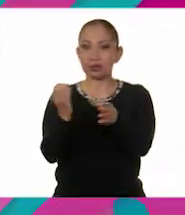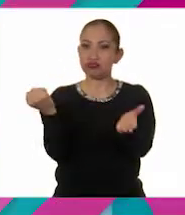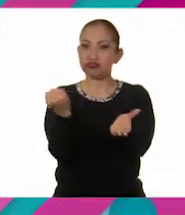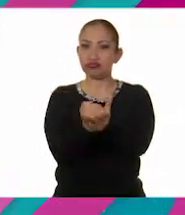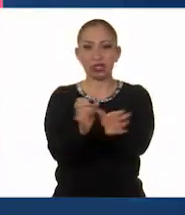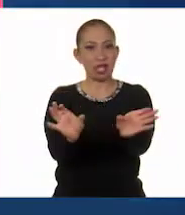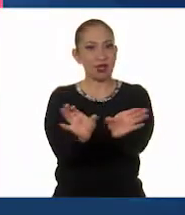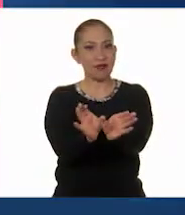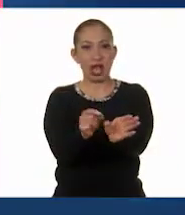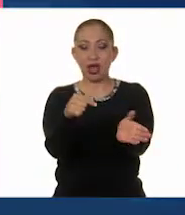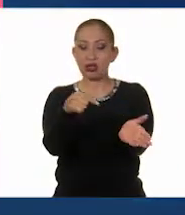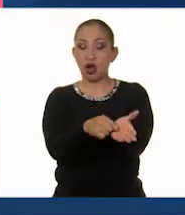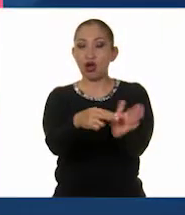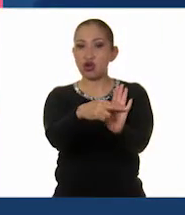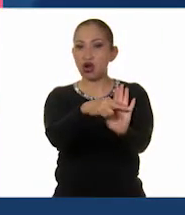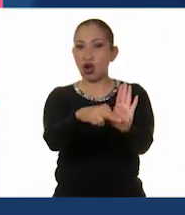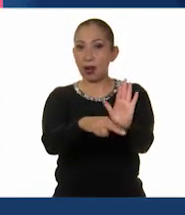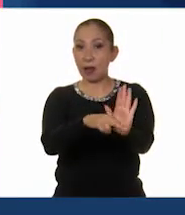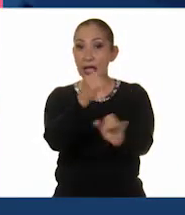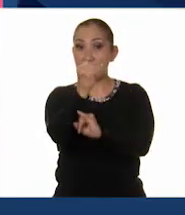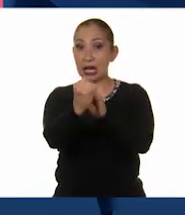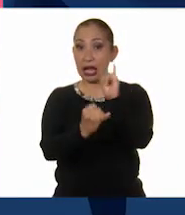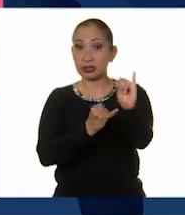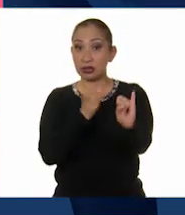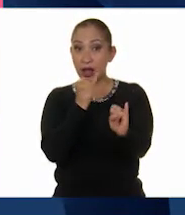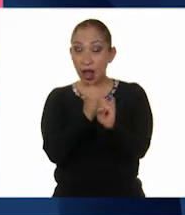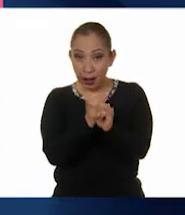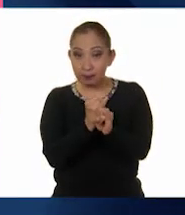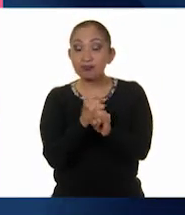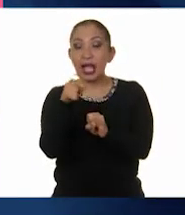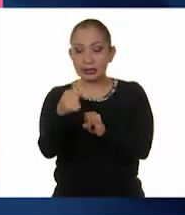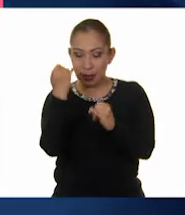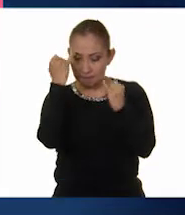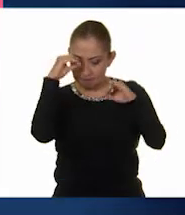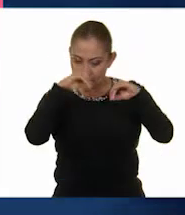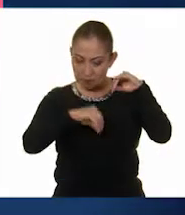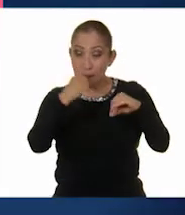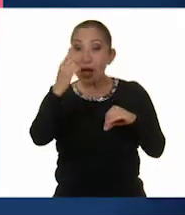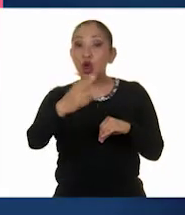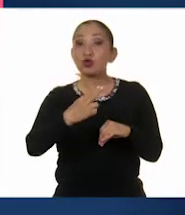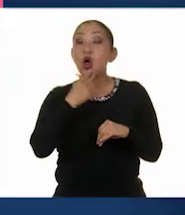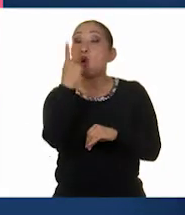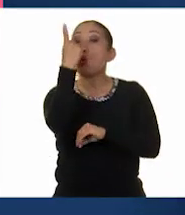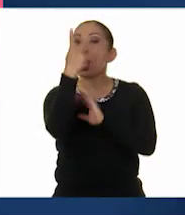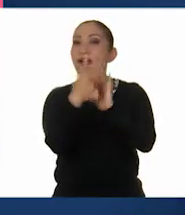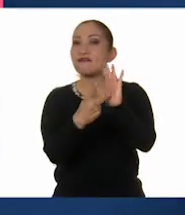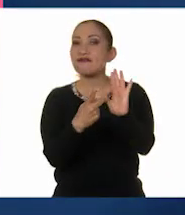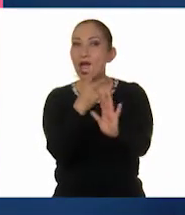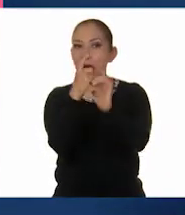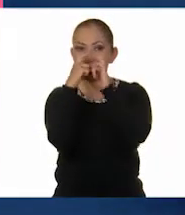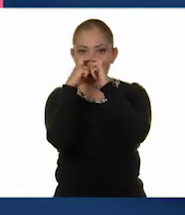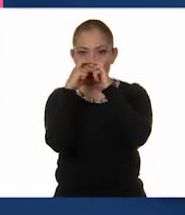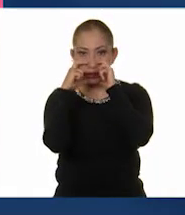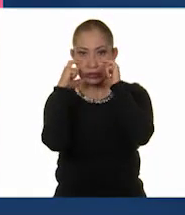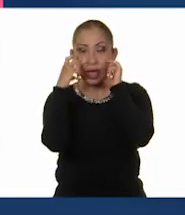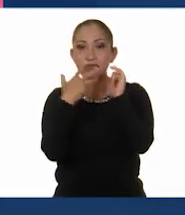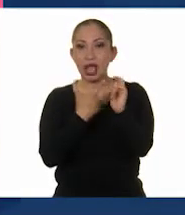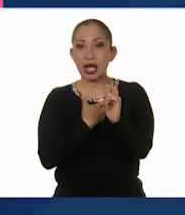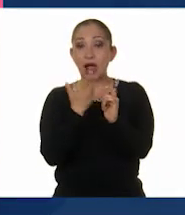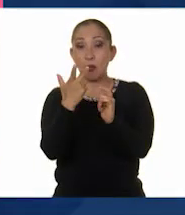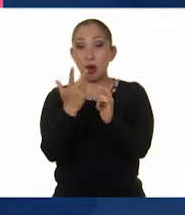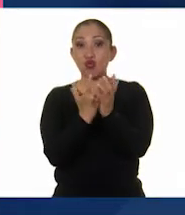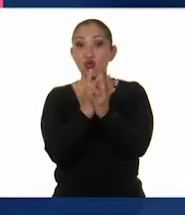de conformidad con la norma internacional. Está diseñada para usarse una sola vez. Se caracteriza por un